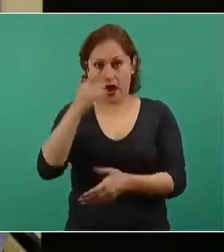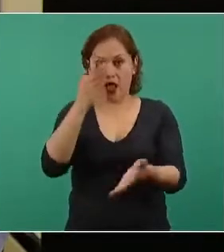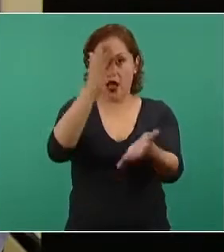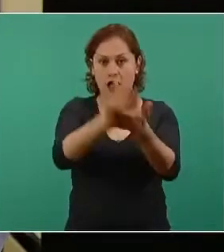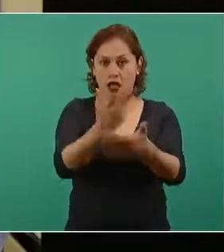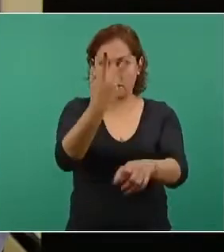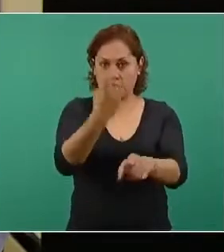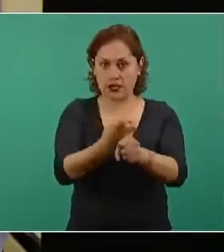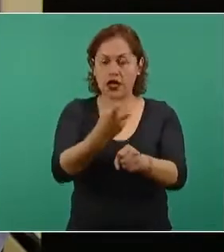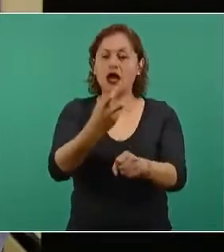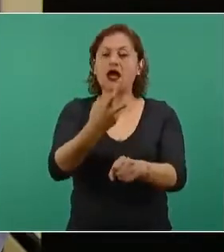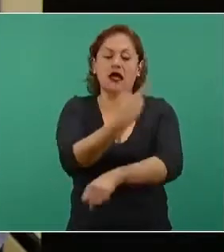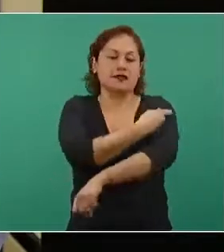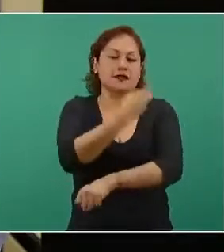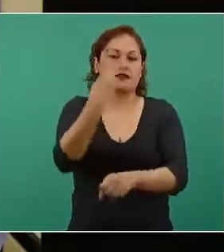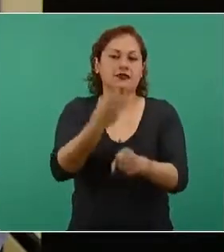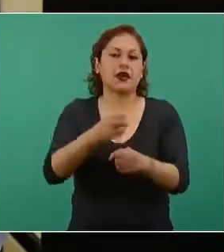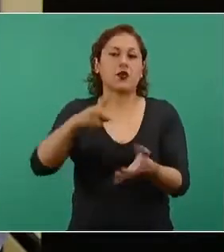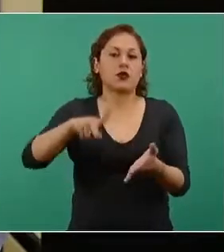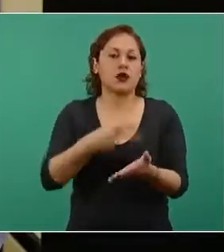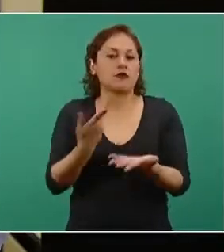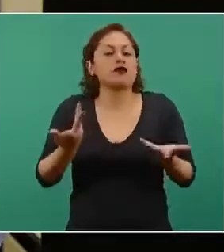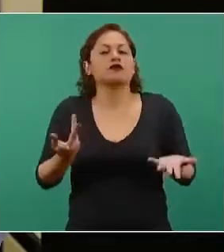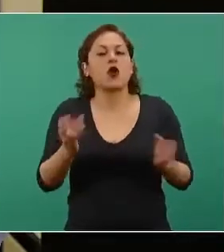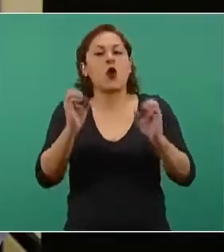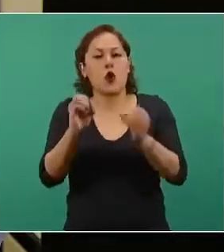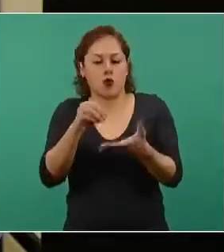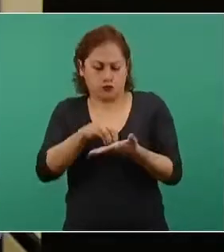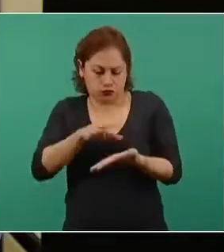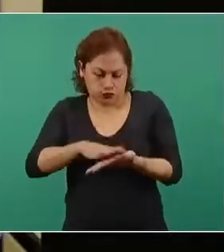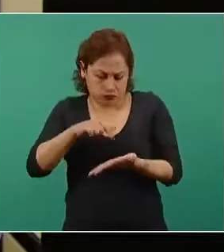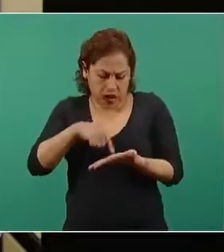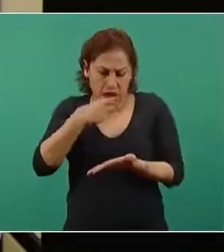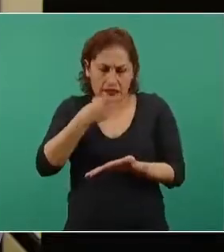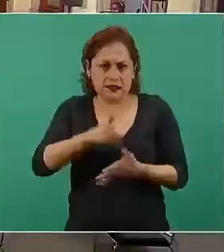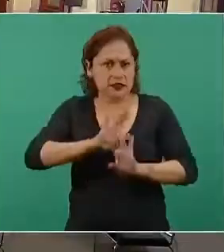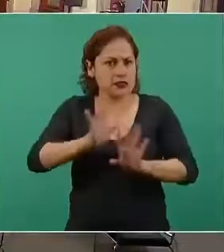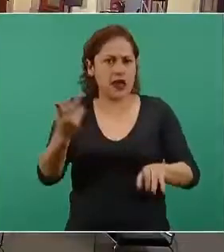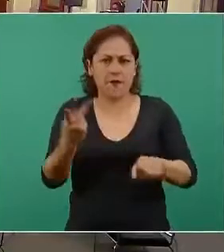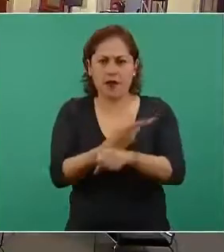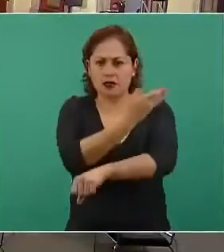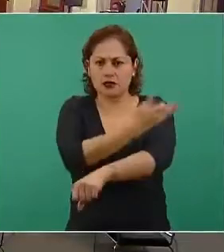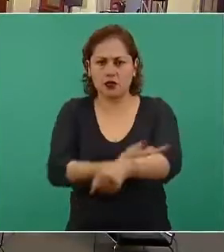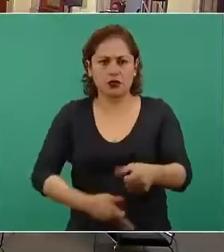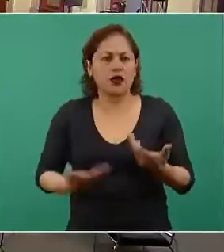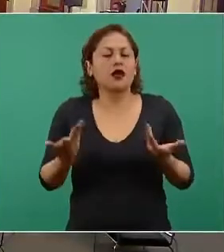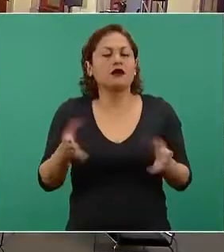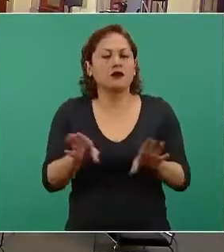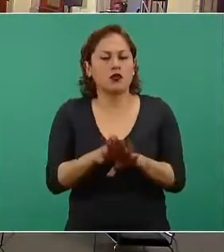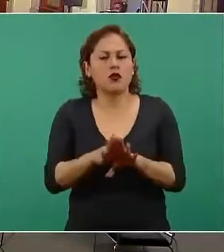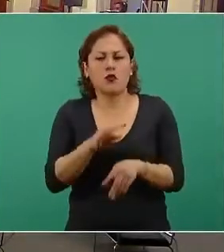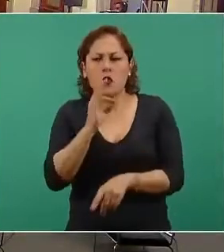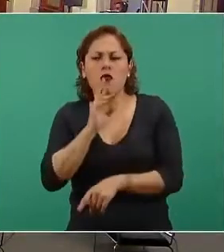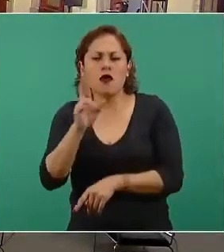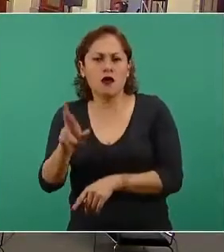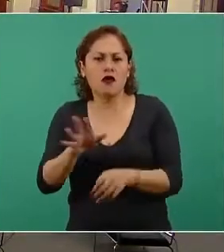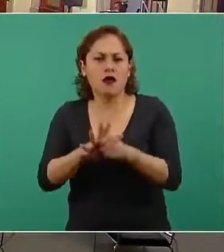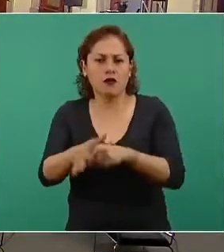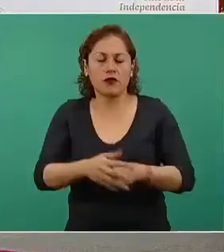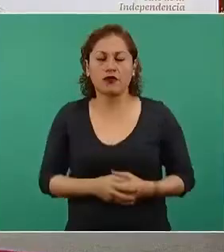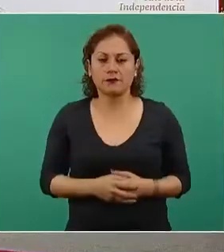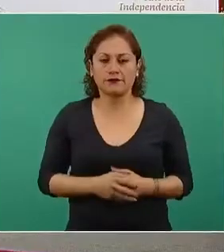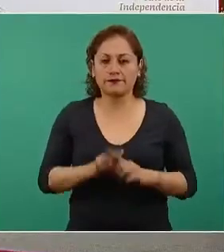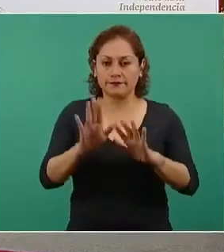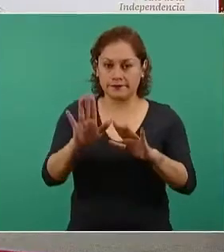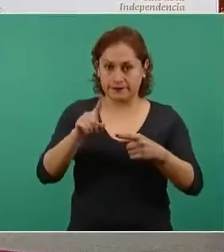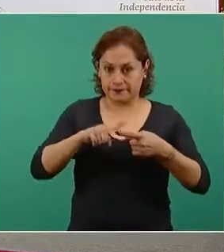taloncito, pues la fecha que viene ya pasó. Entonces, ¿qué se le dice a esas personas? Nada más. Gracias. Okay. En relación al primer cuestionamiento, creo